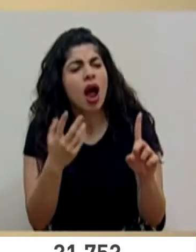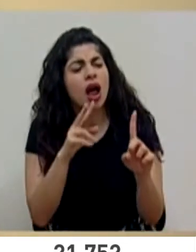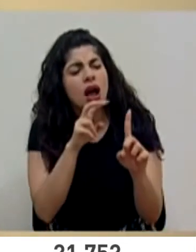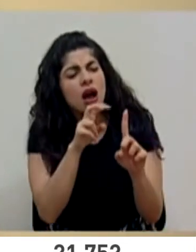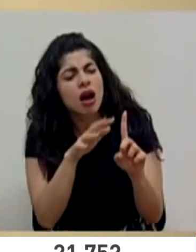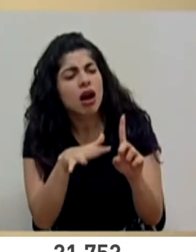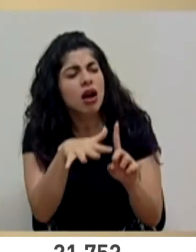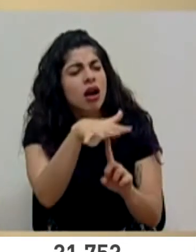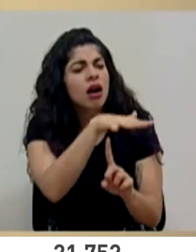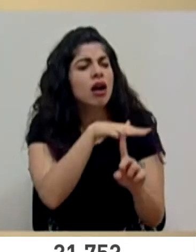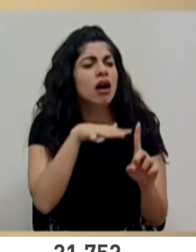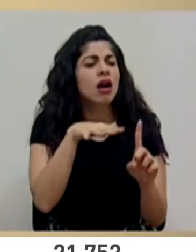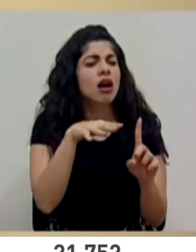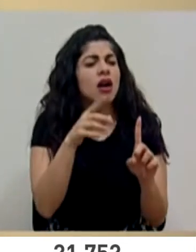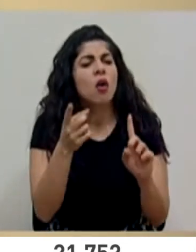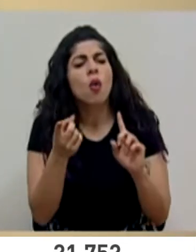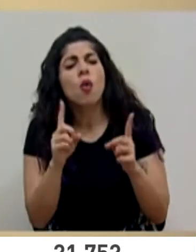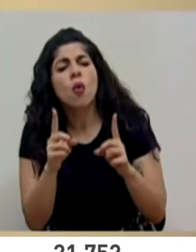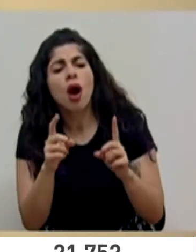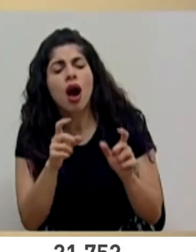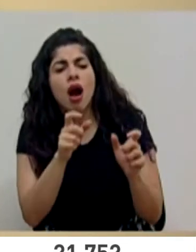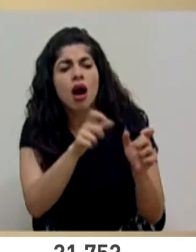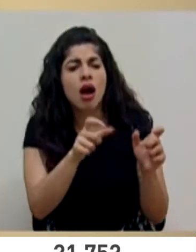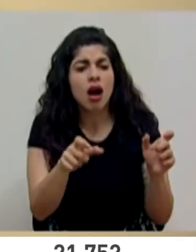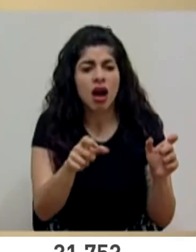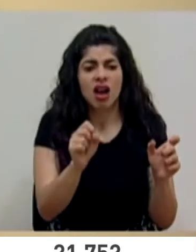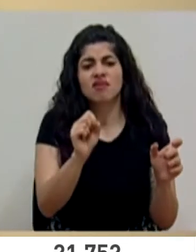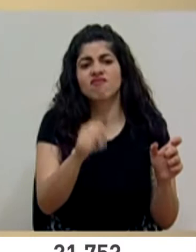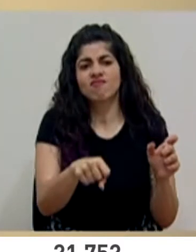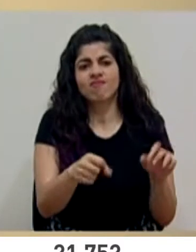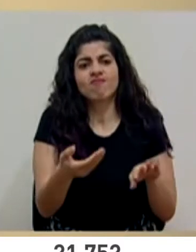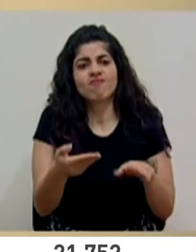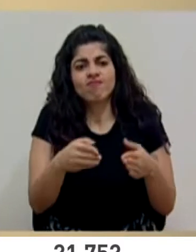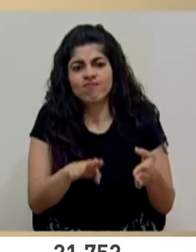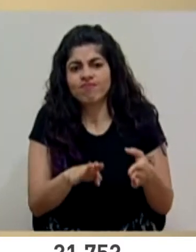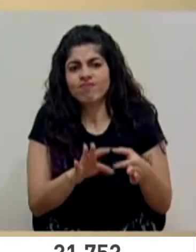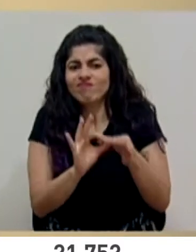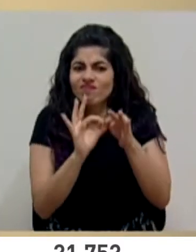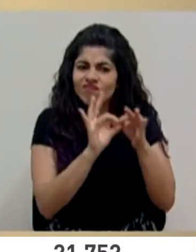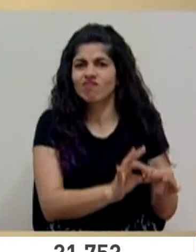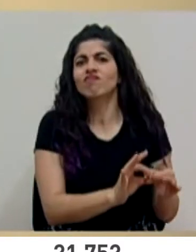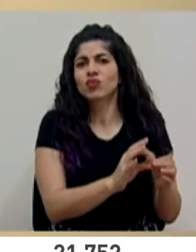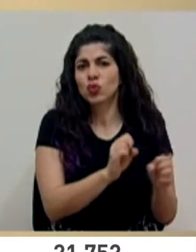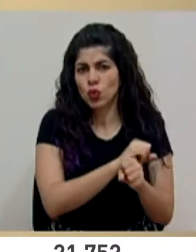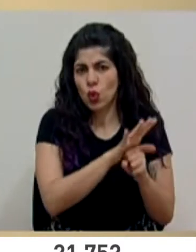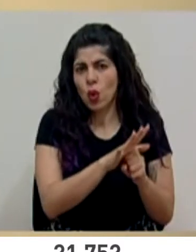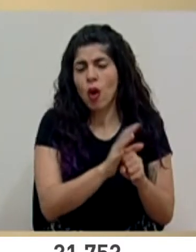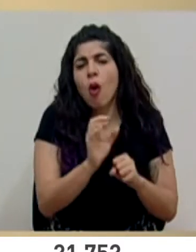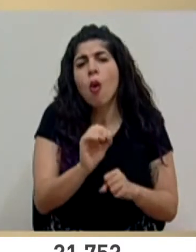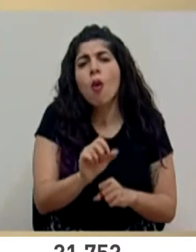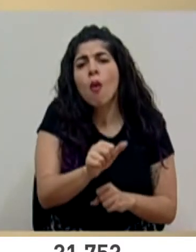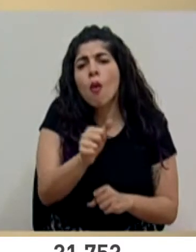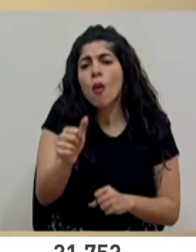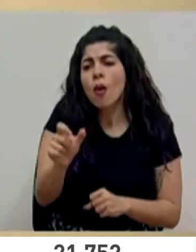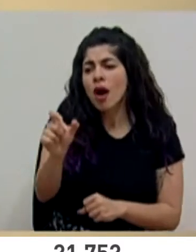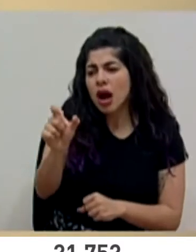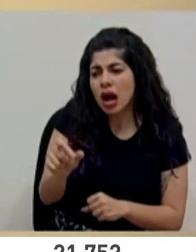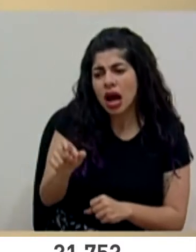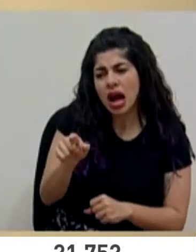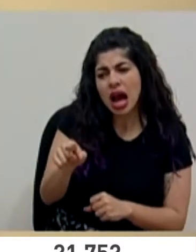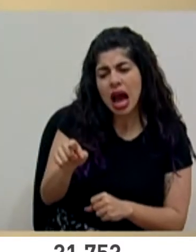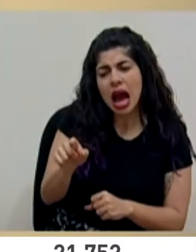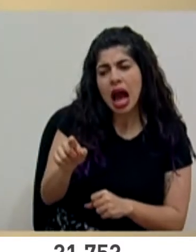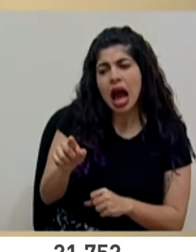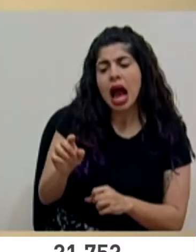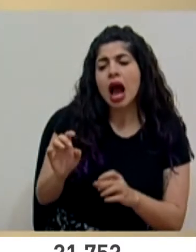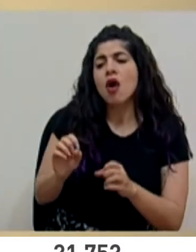viendo, por ejemplo, cuáles casos pueden efectivamente ser atribuidos al COVID y cuáles son el COVID un